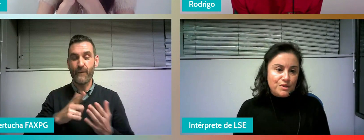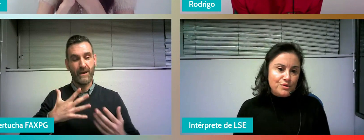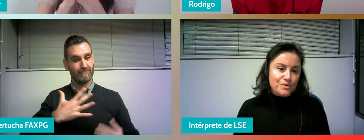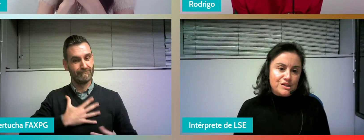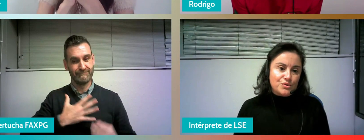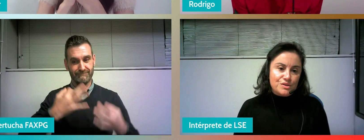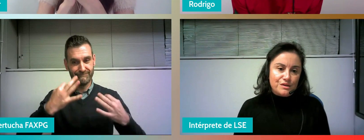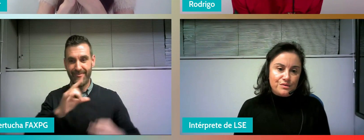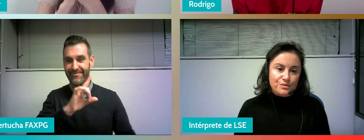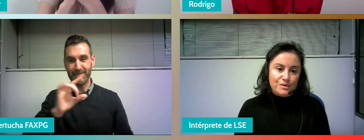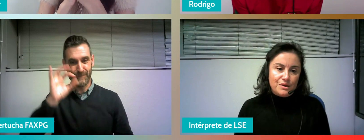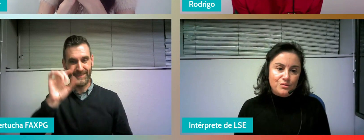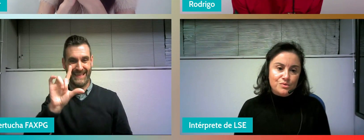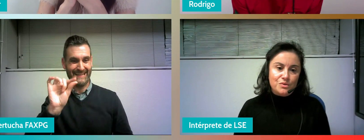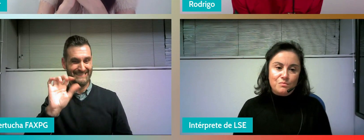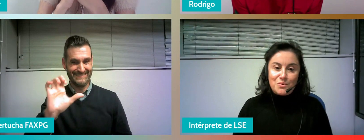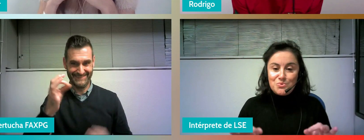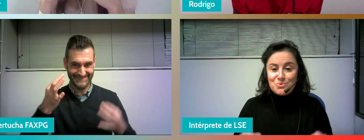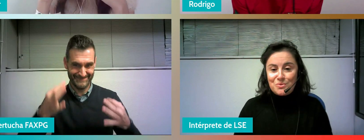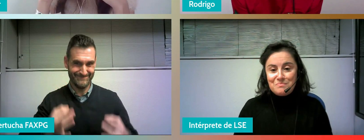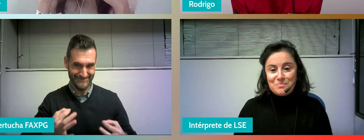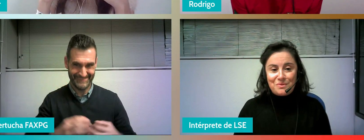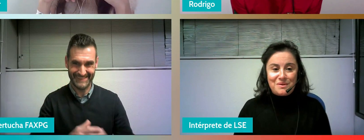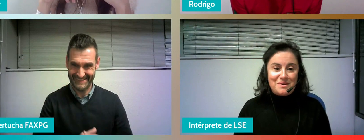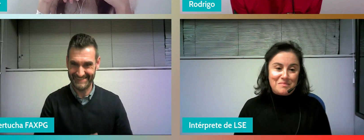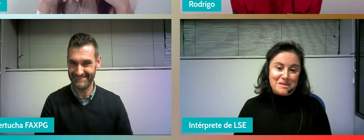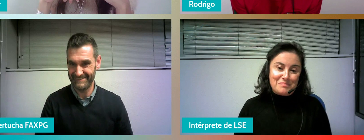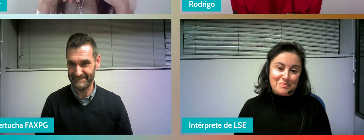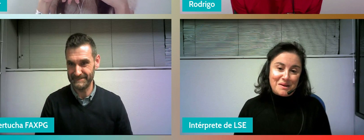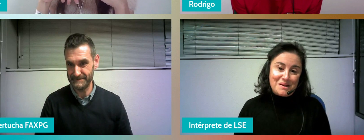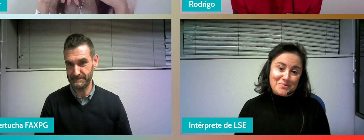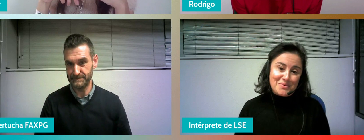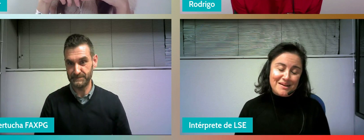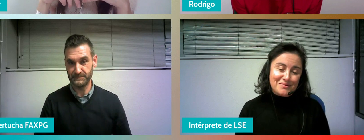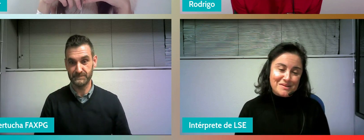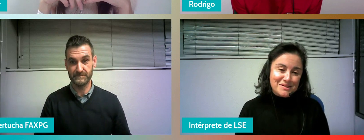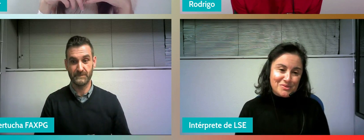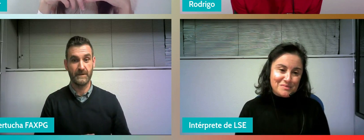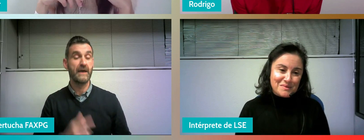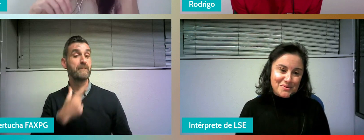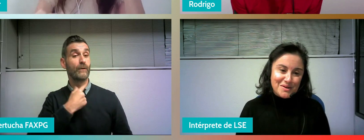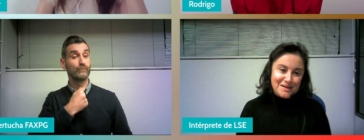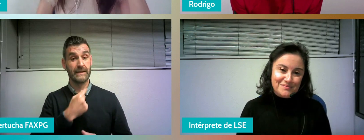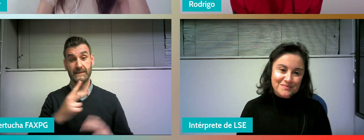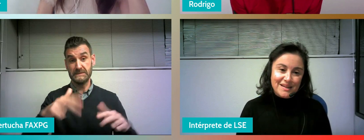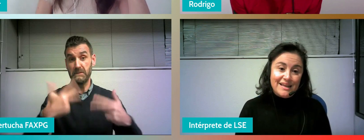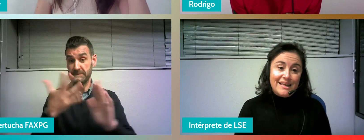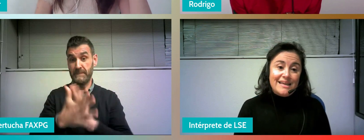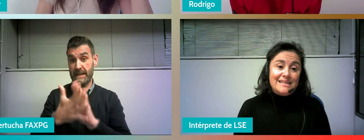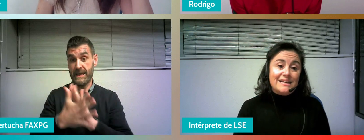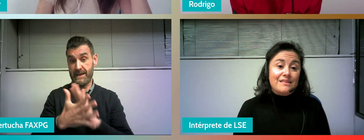non as domino, non as coñezo. Eu sinto-me a gusto 100% na miña propia lingua, que é a lingua de signos española. É certo